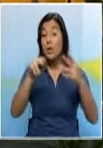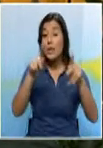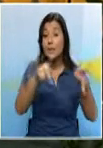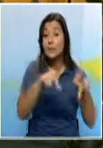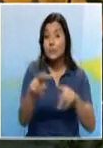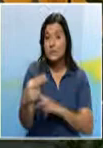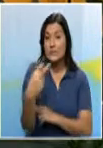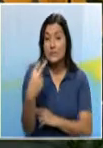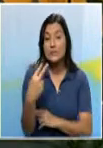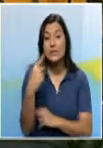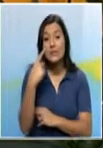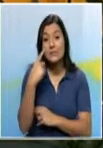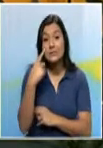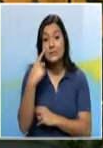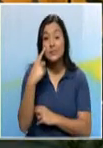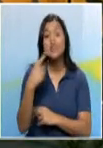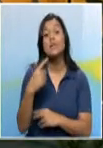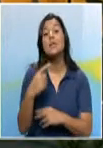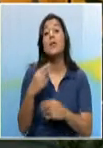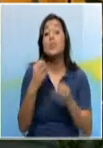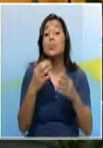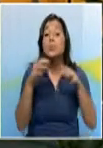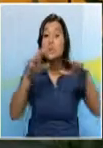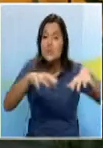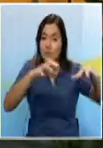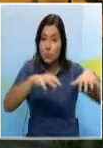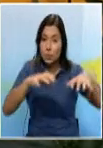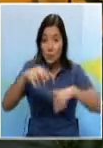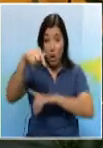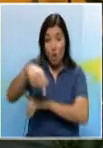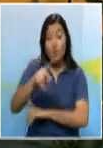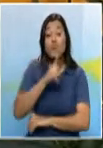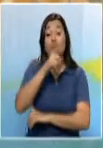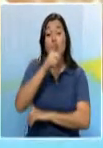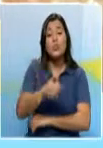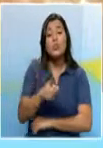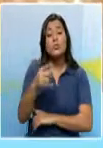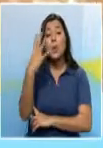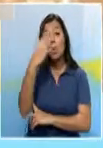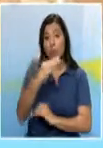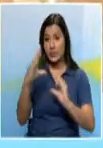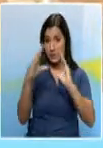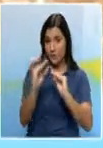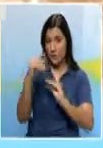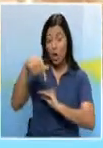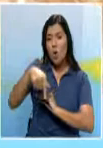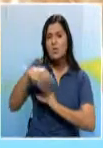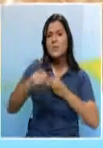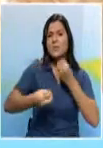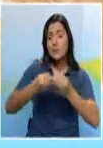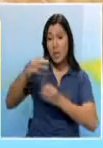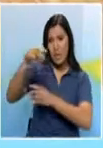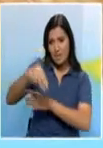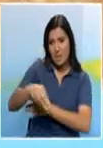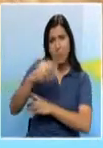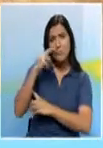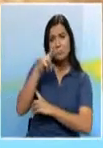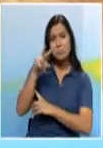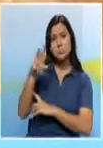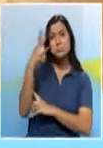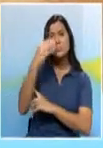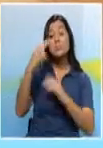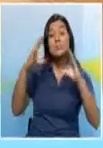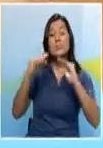lo que han sido algunas tardes en estos días de mucha lluvia, hoy realmente una bonita tarde, un día que se dedica los miércoles a lo que